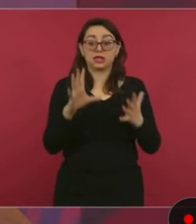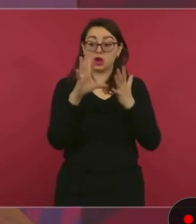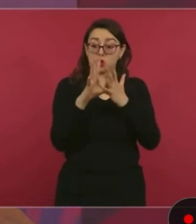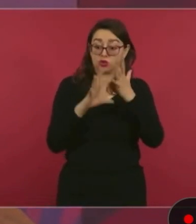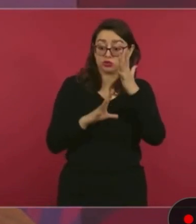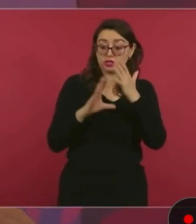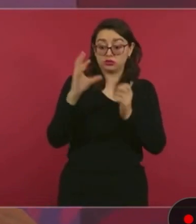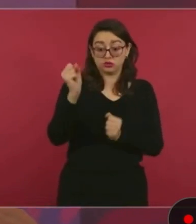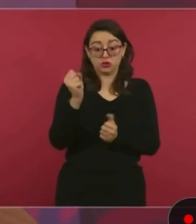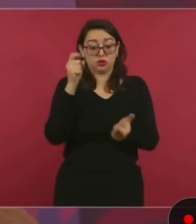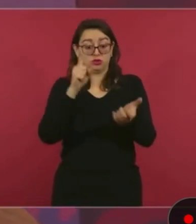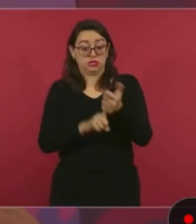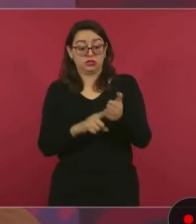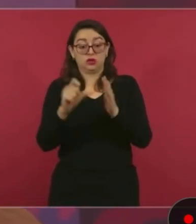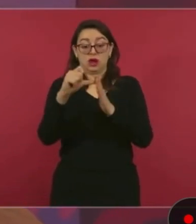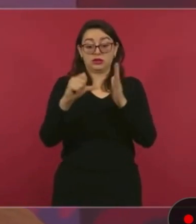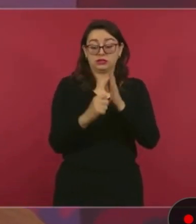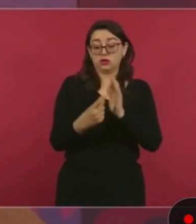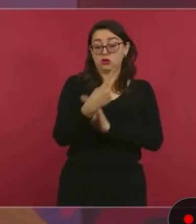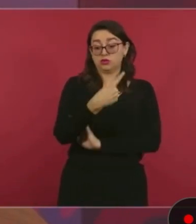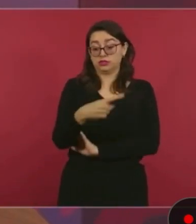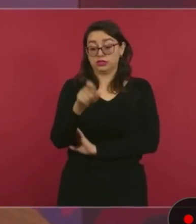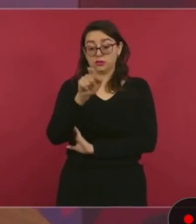artículo 127.